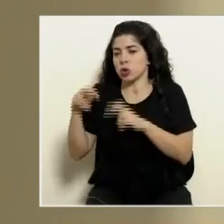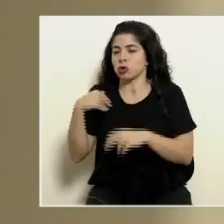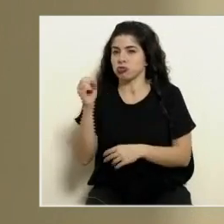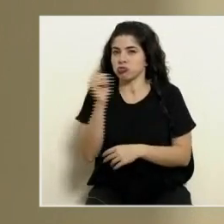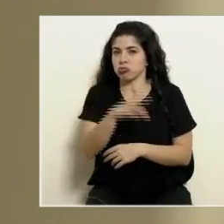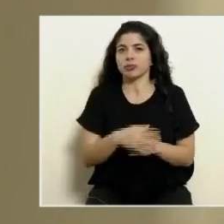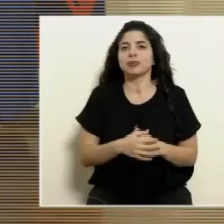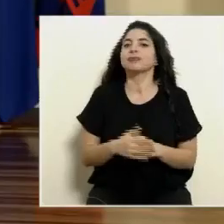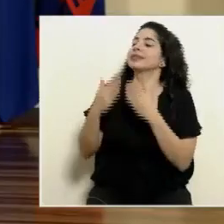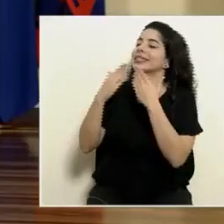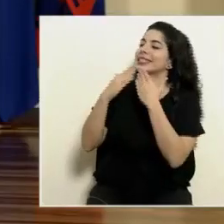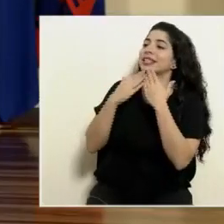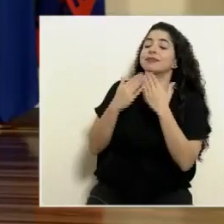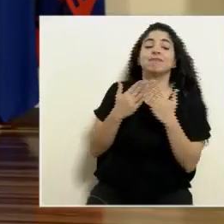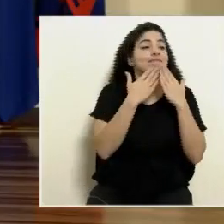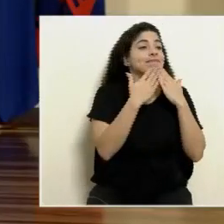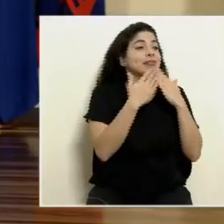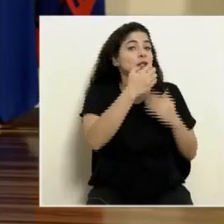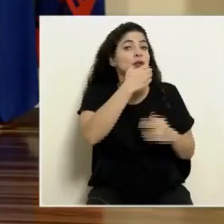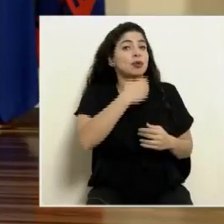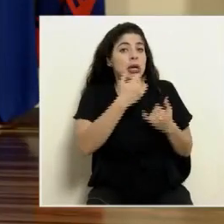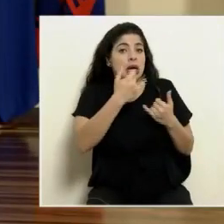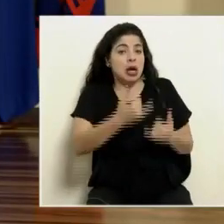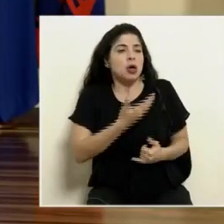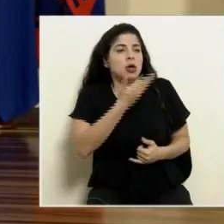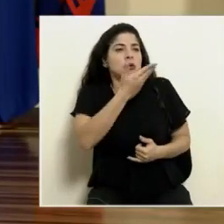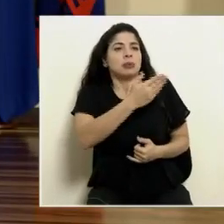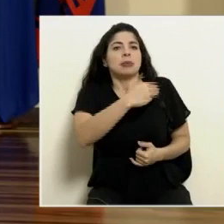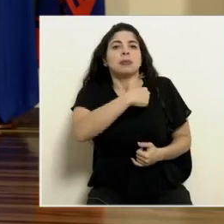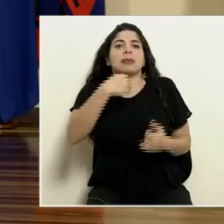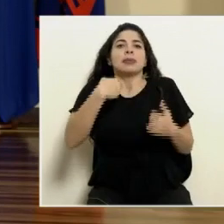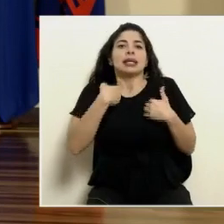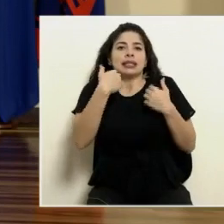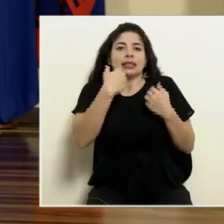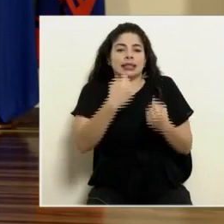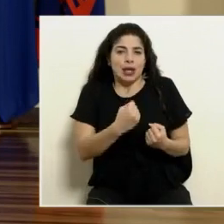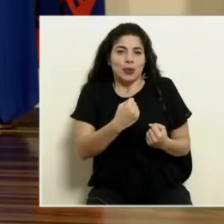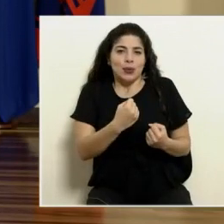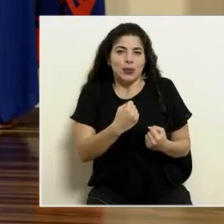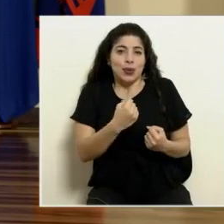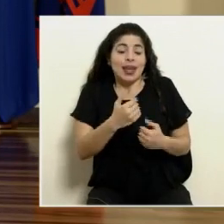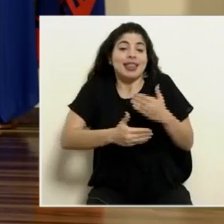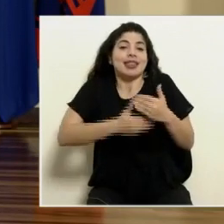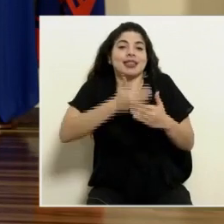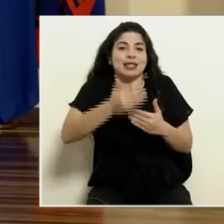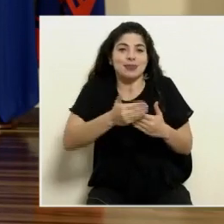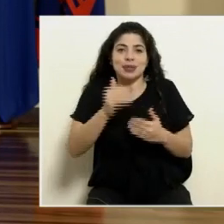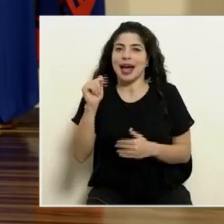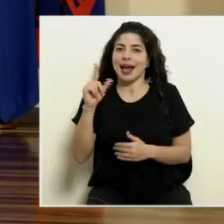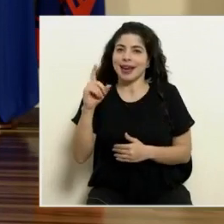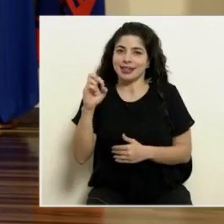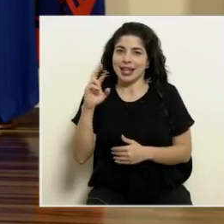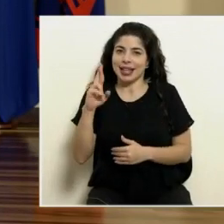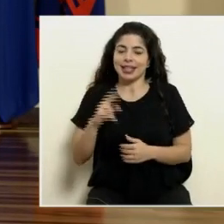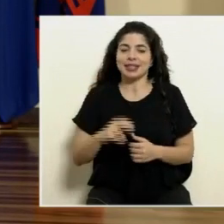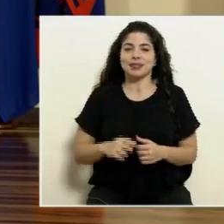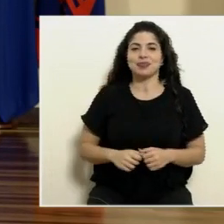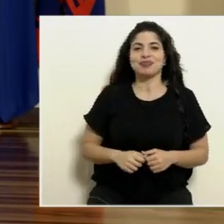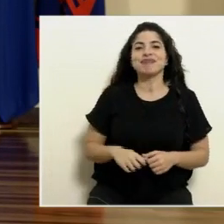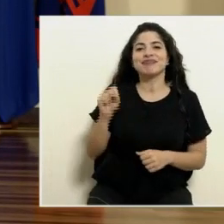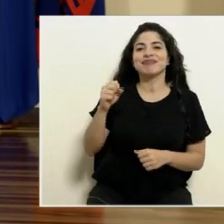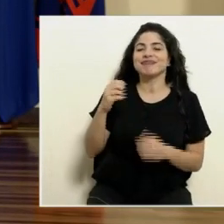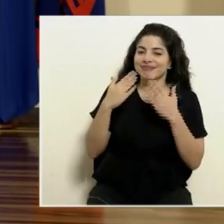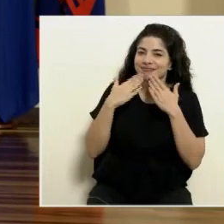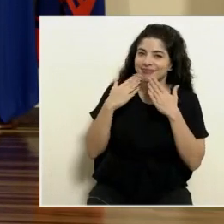Gracias. Gracias, don Román. Escuchamos a el ministro de Salud, posteriormente a don Alexander. Sí,